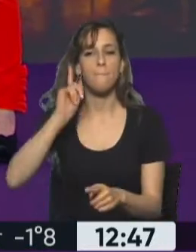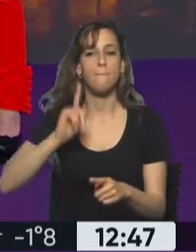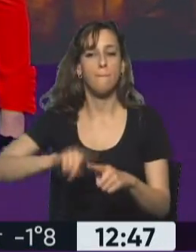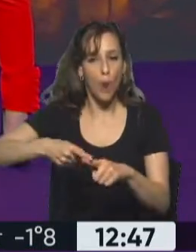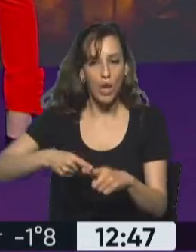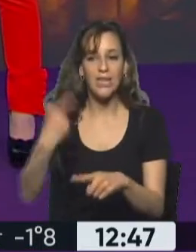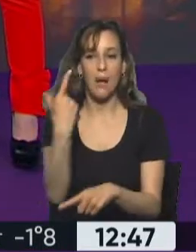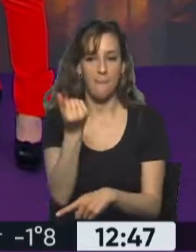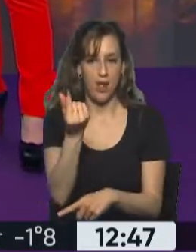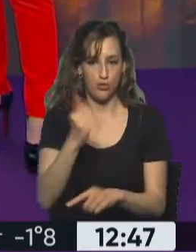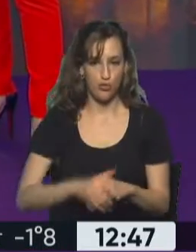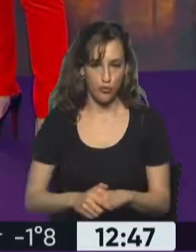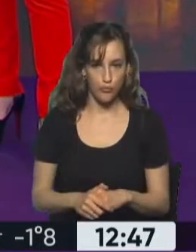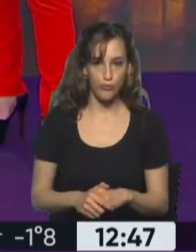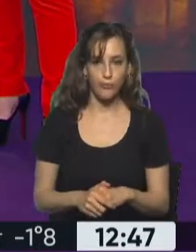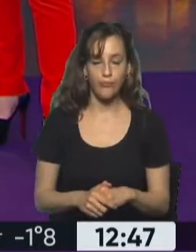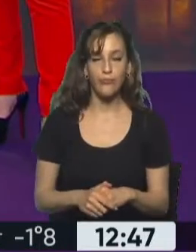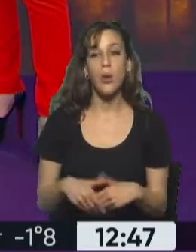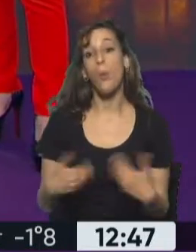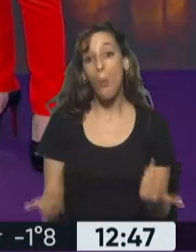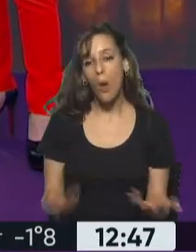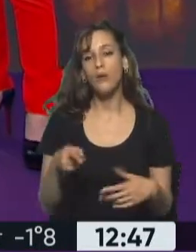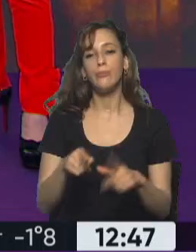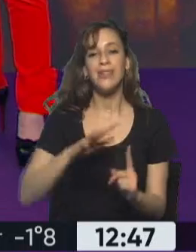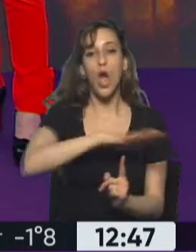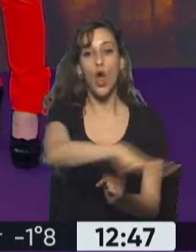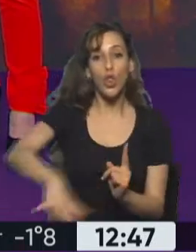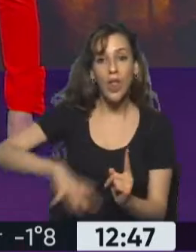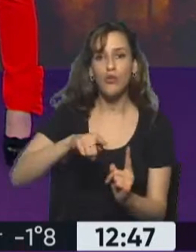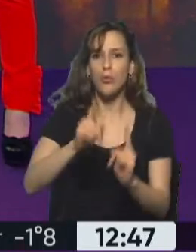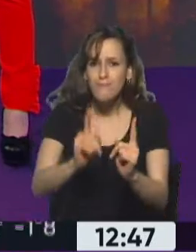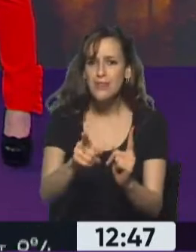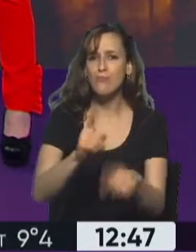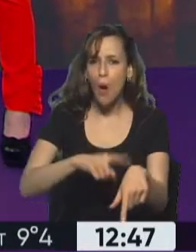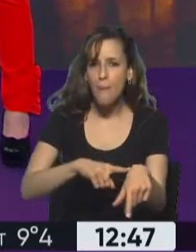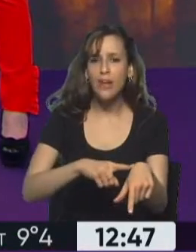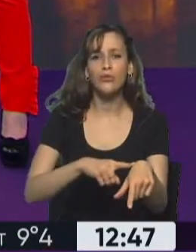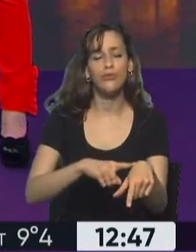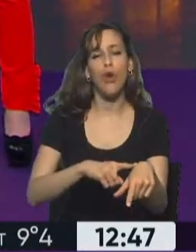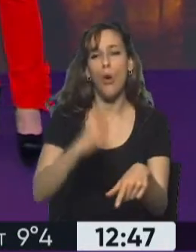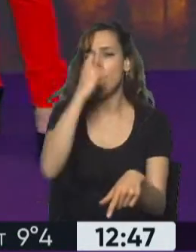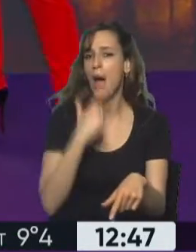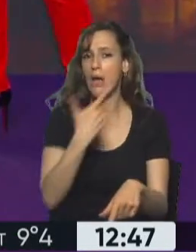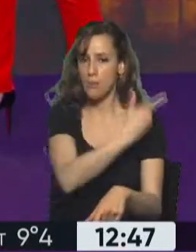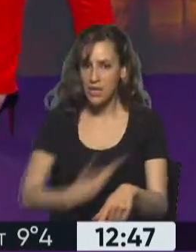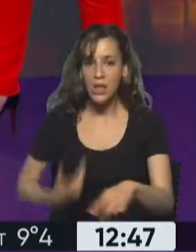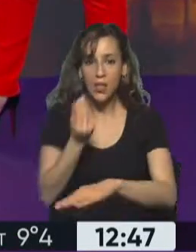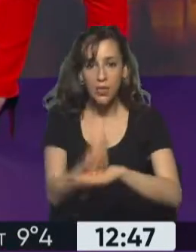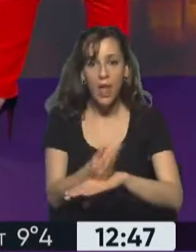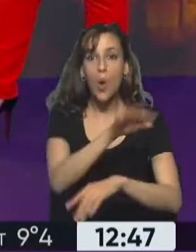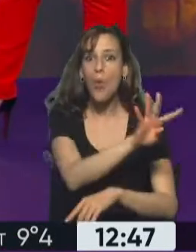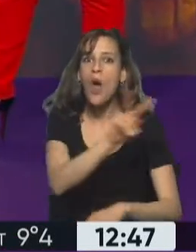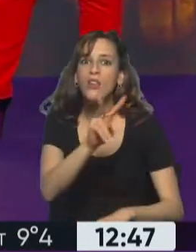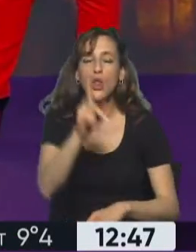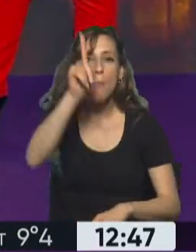único problema es monetario. Bueno, qué paradoja, en ese contexto sube 42% la inflación. En promedio hemos tenido el último año, el